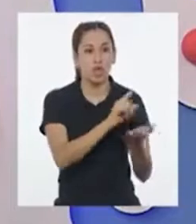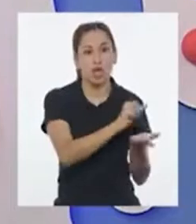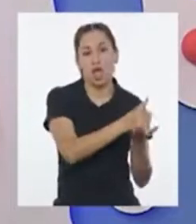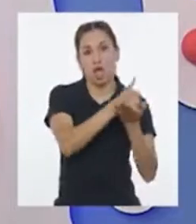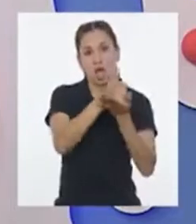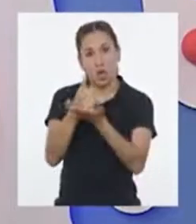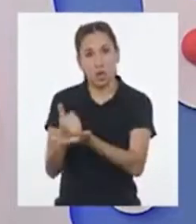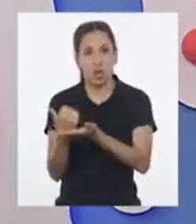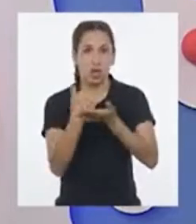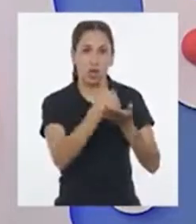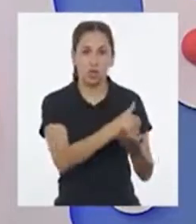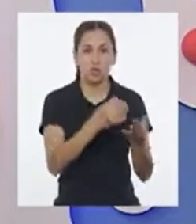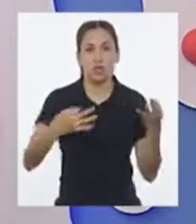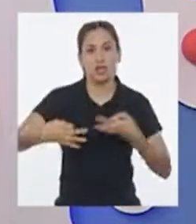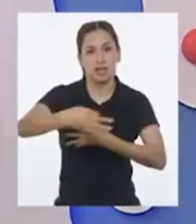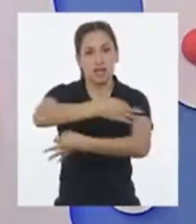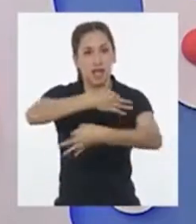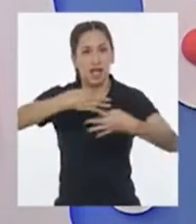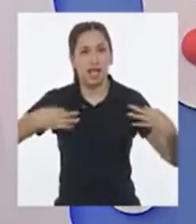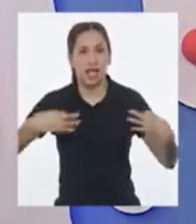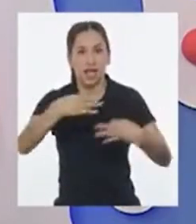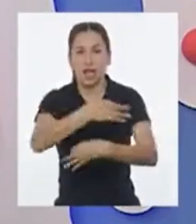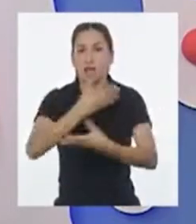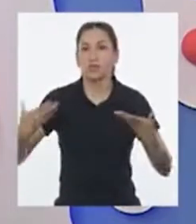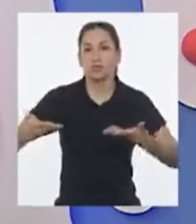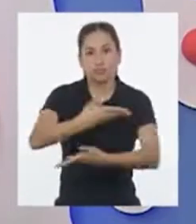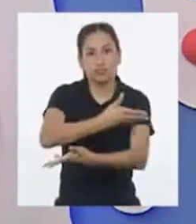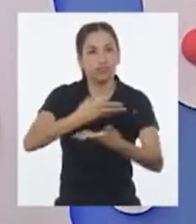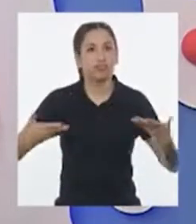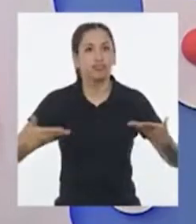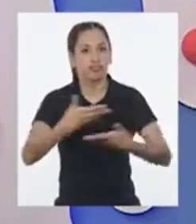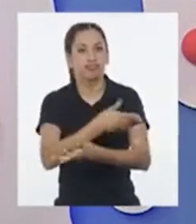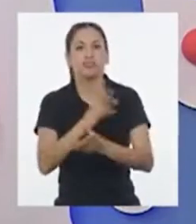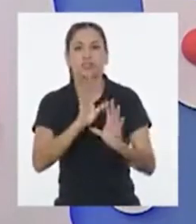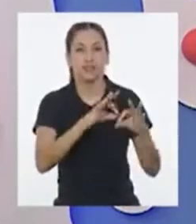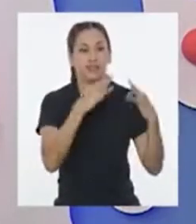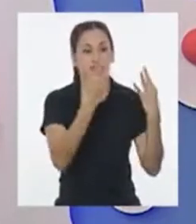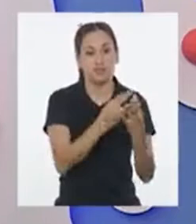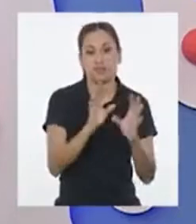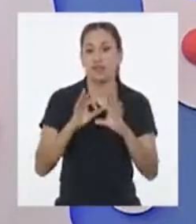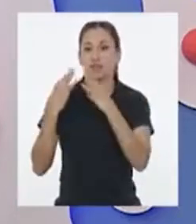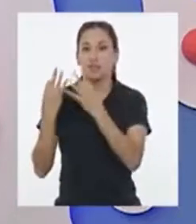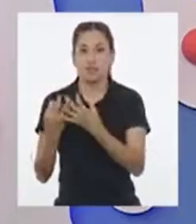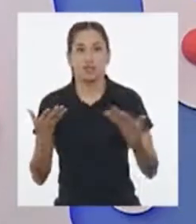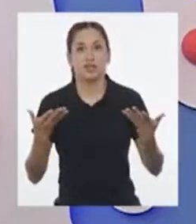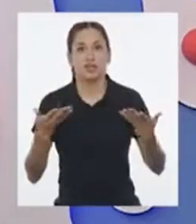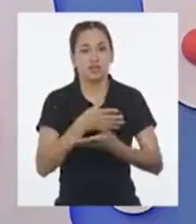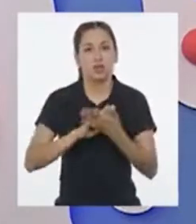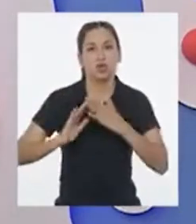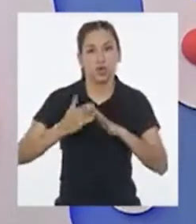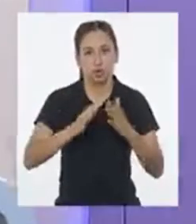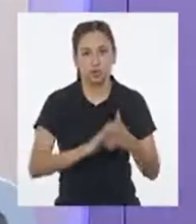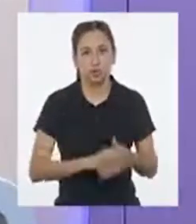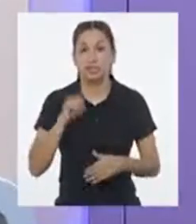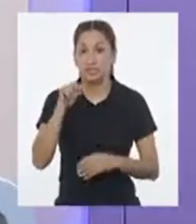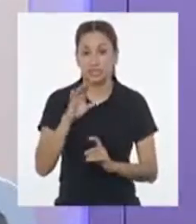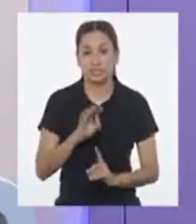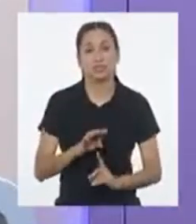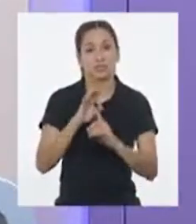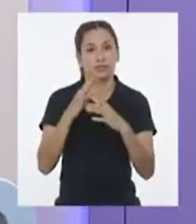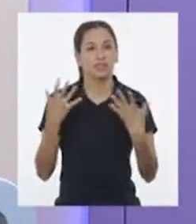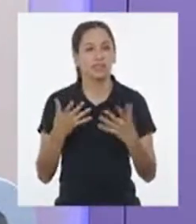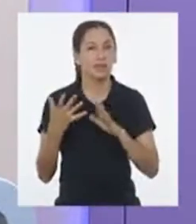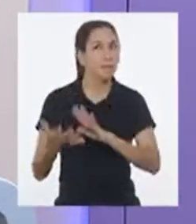ayuda mutua o intercambio de bienes que se producía entre los miembros de un ayllu.